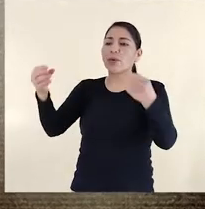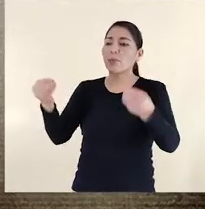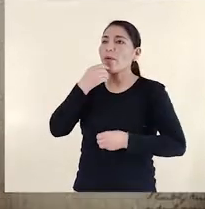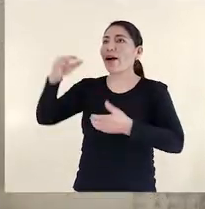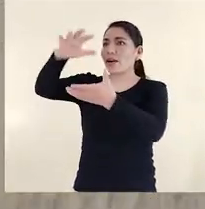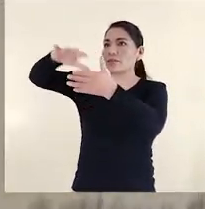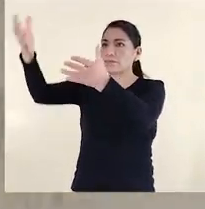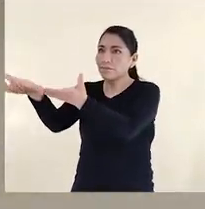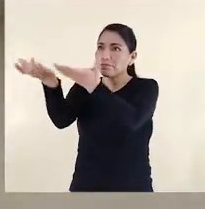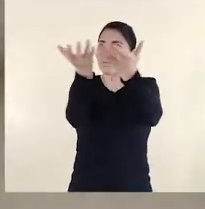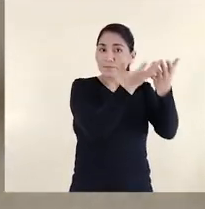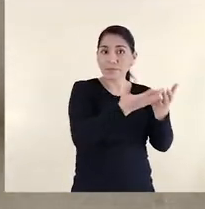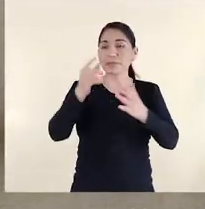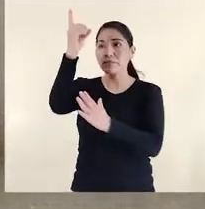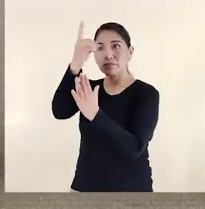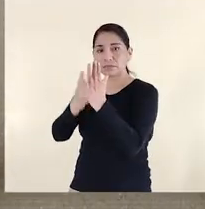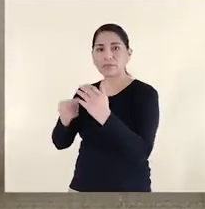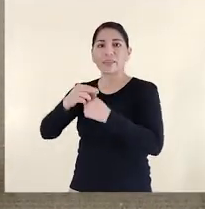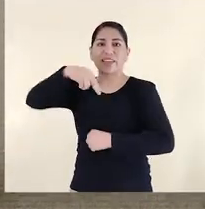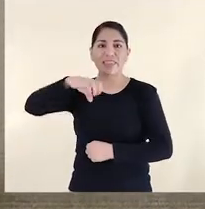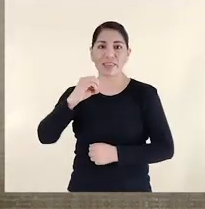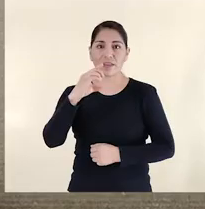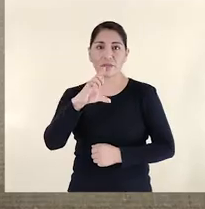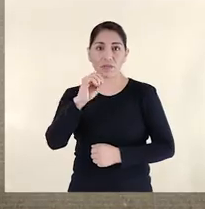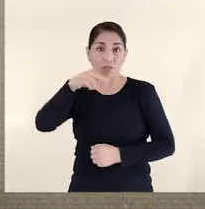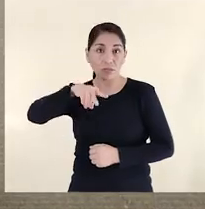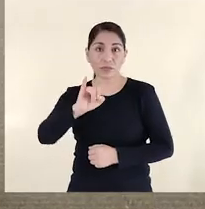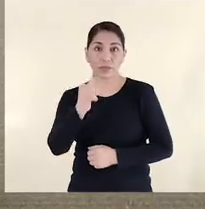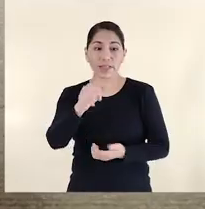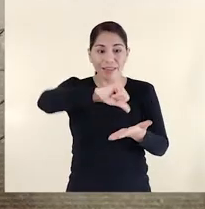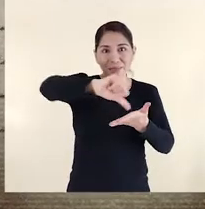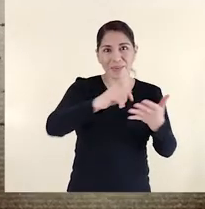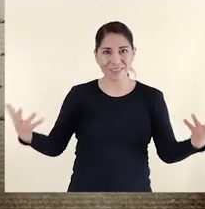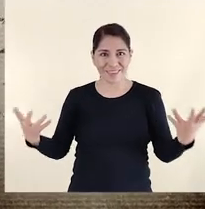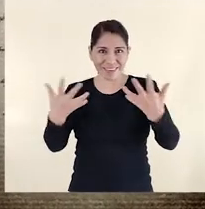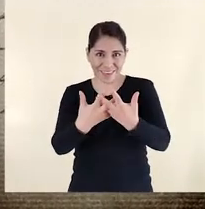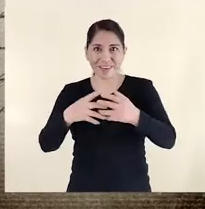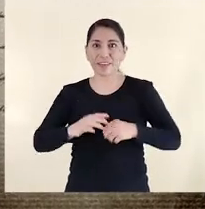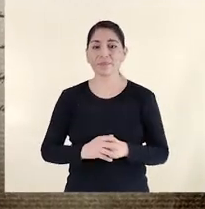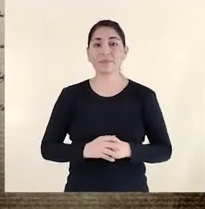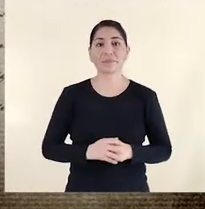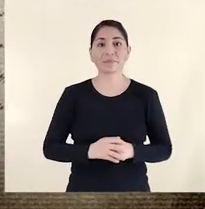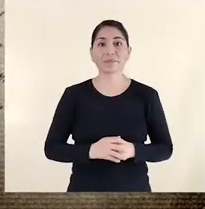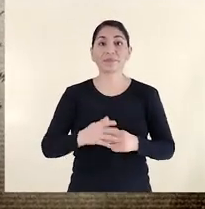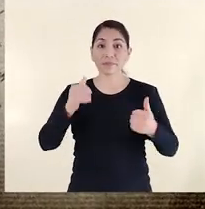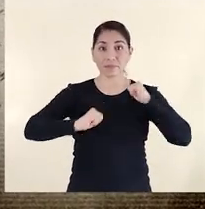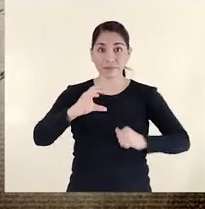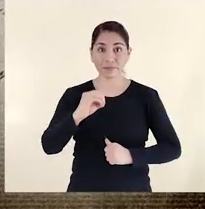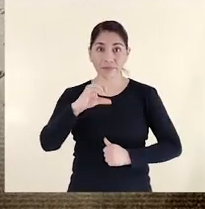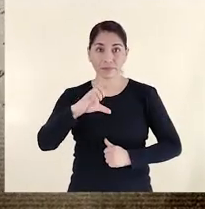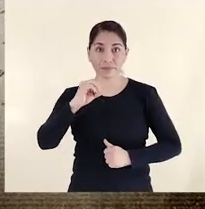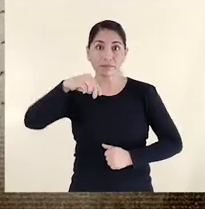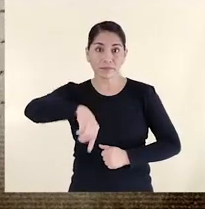torre, quitar la cúpula y equipararla estilísticamente con el ambiente neocolonial de la plaza, con la que hoy es parte integral